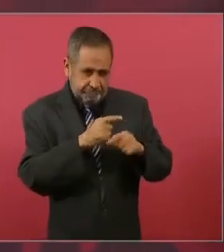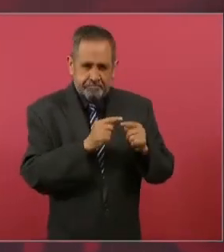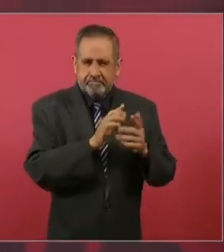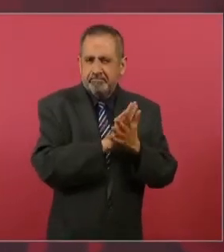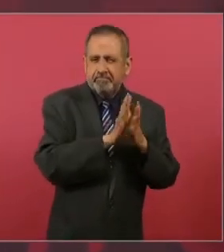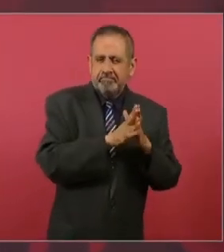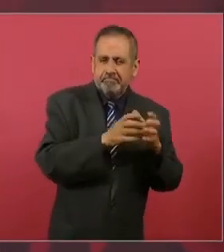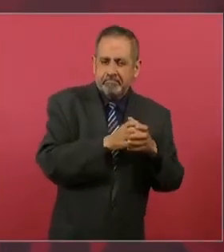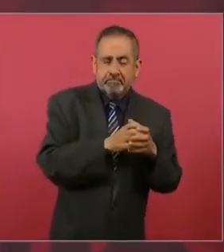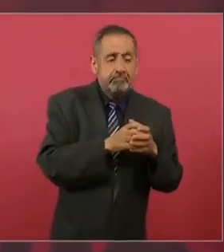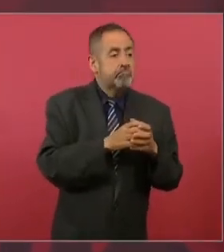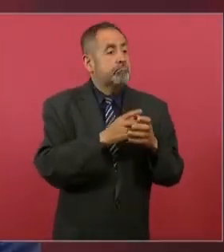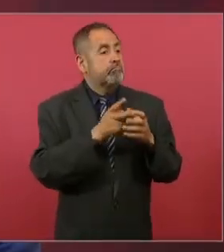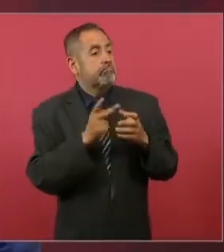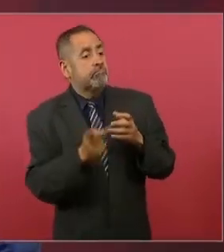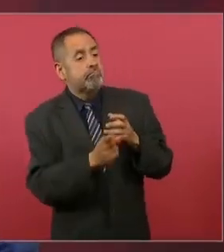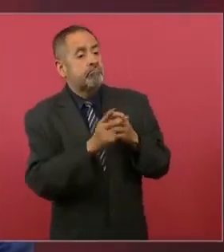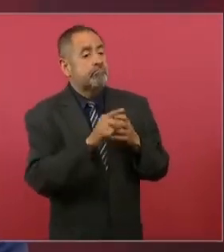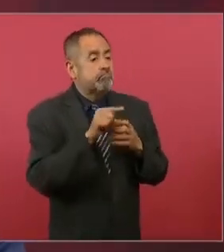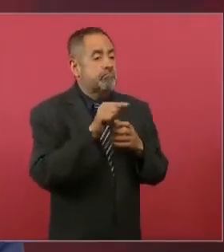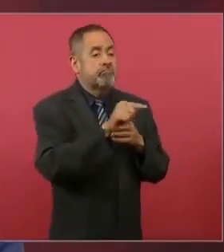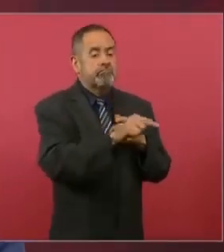se consulta la cúpula